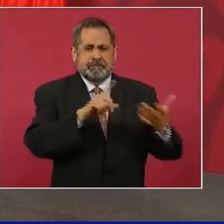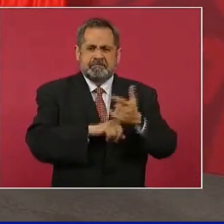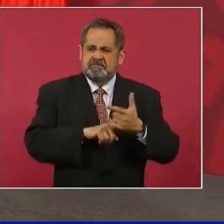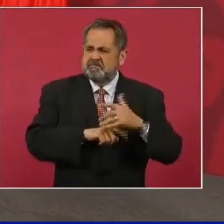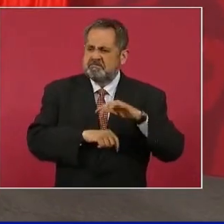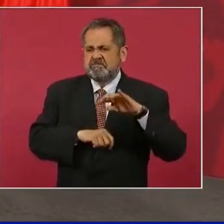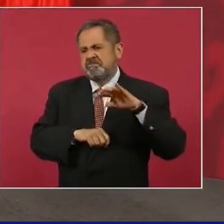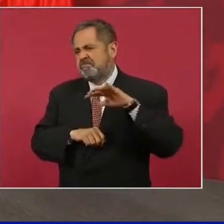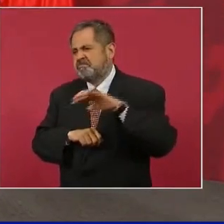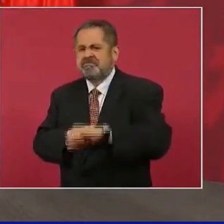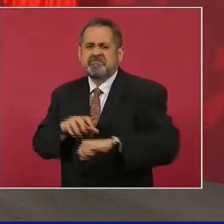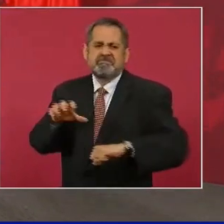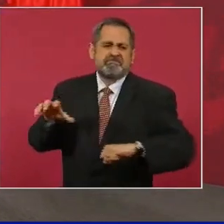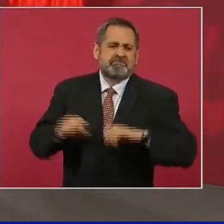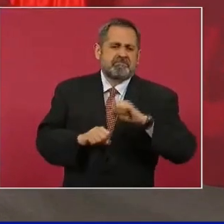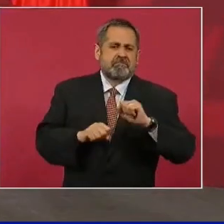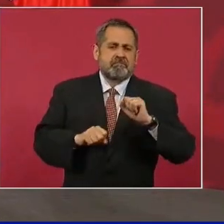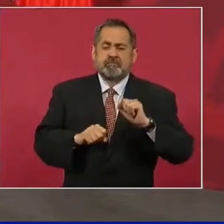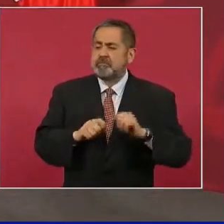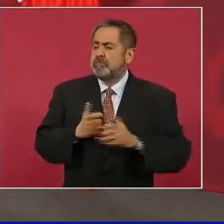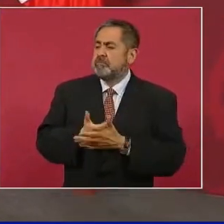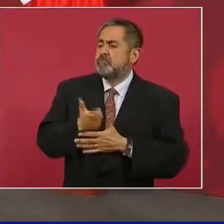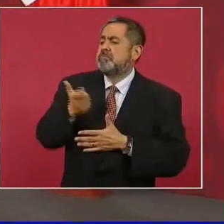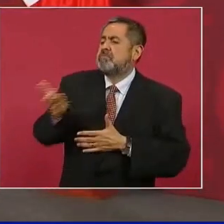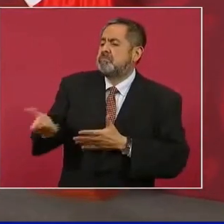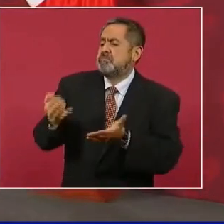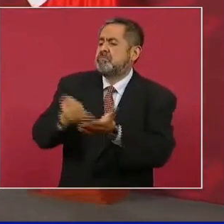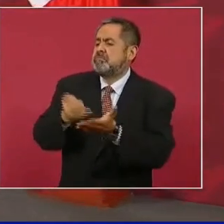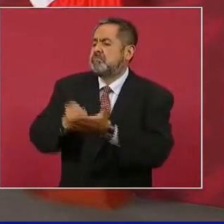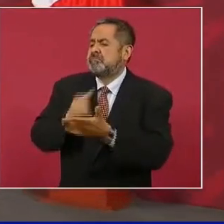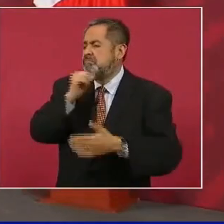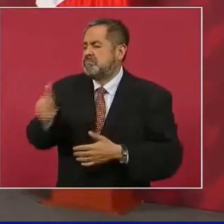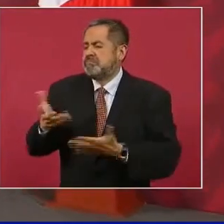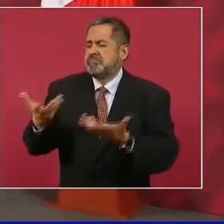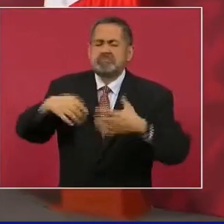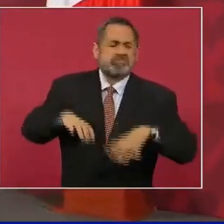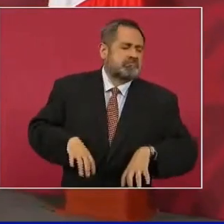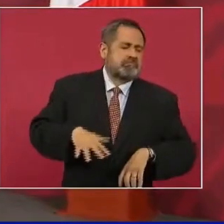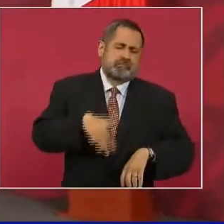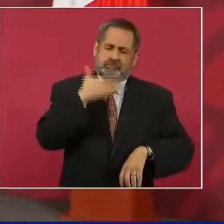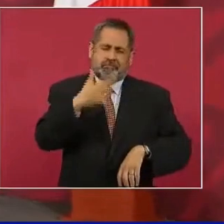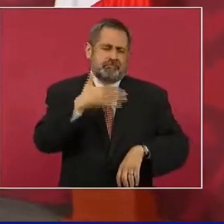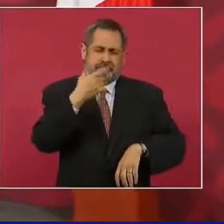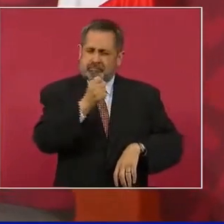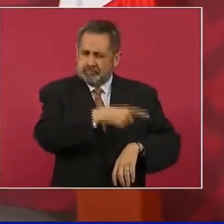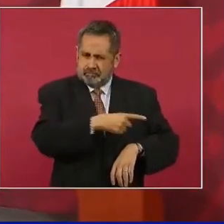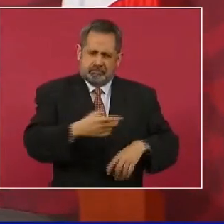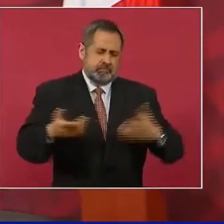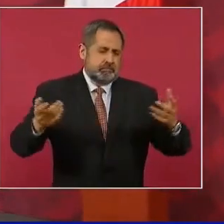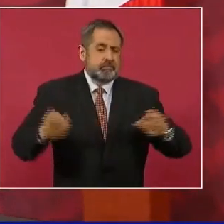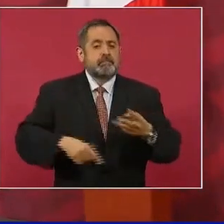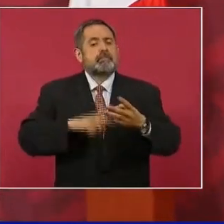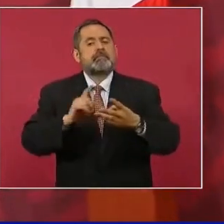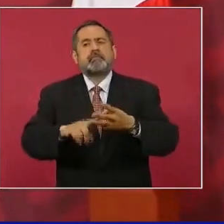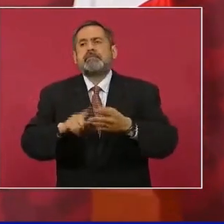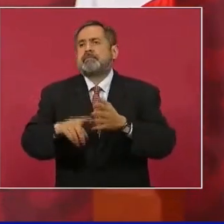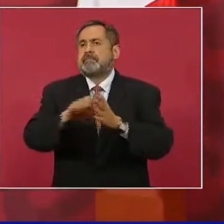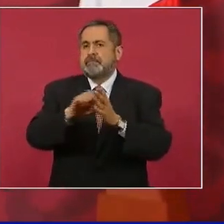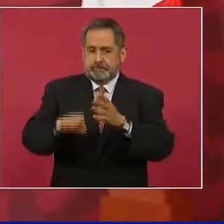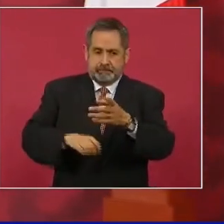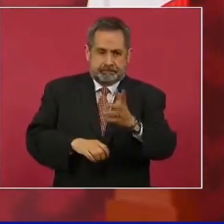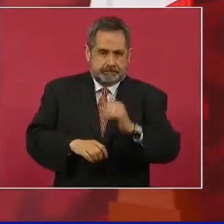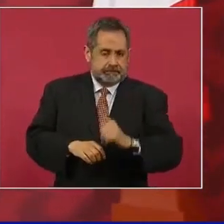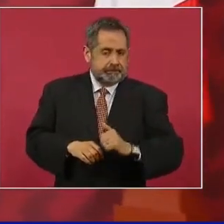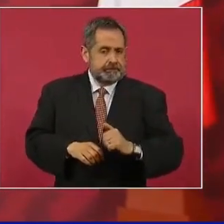empresas en el mundo no paguen impuestos. Es corrupción el